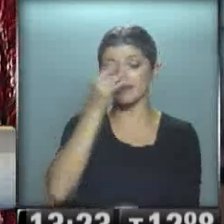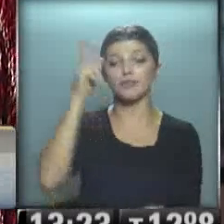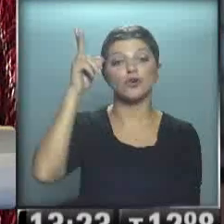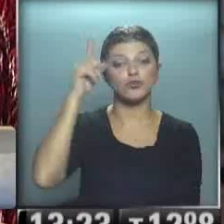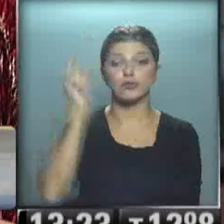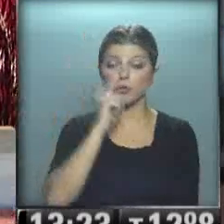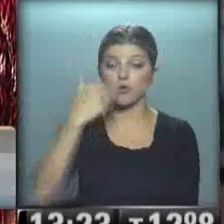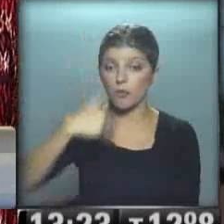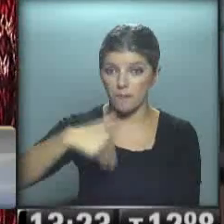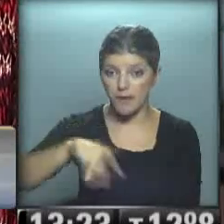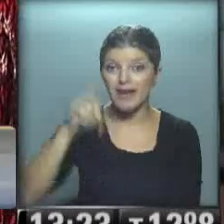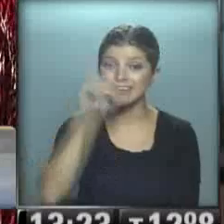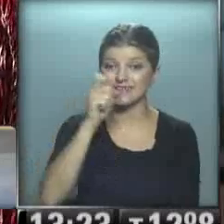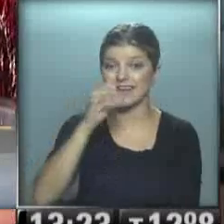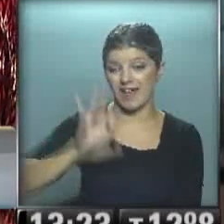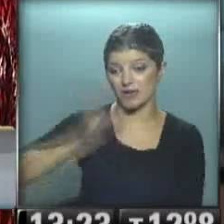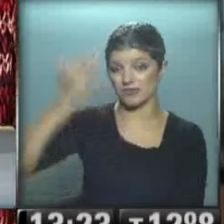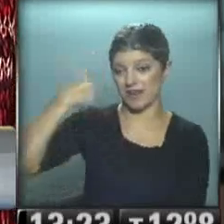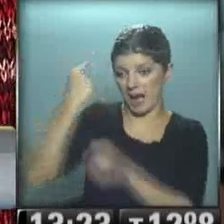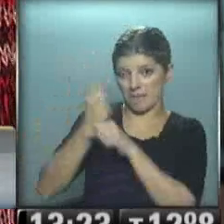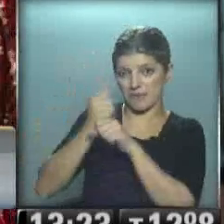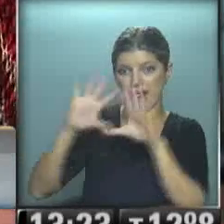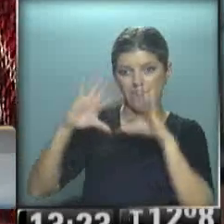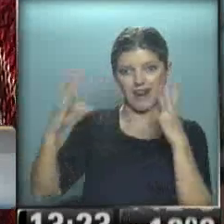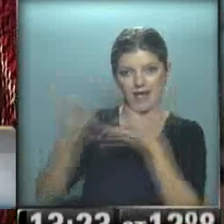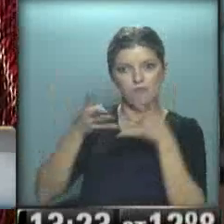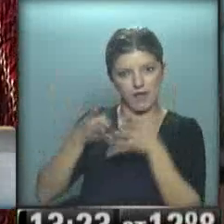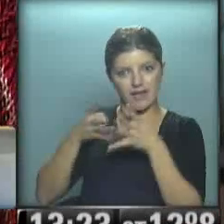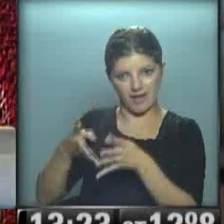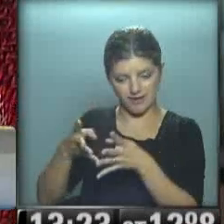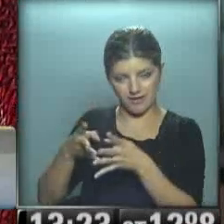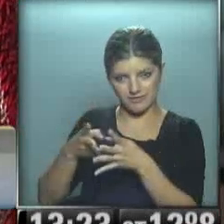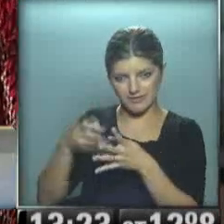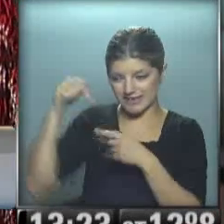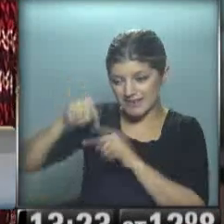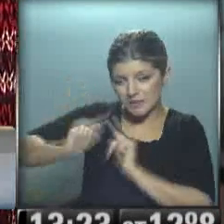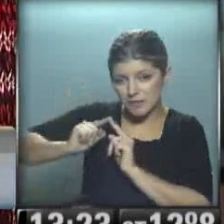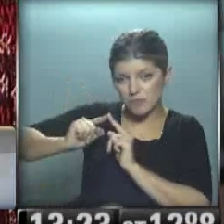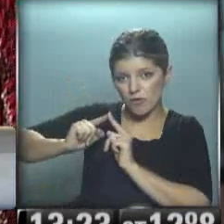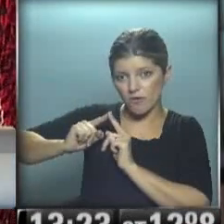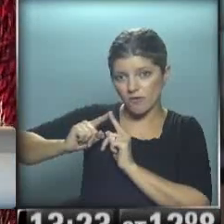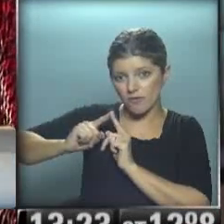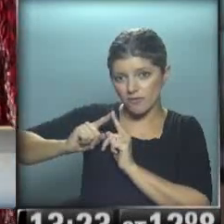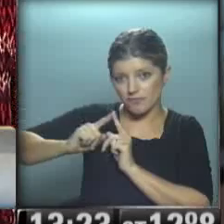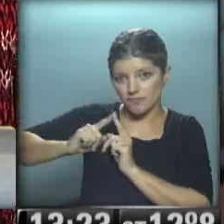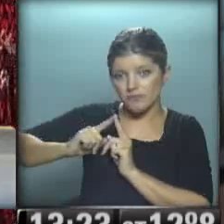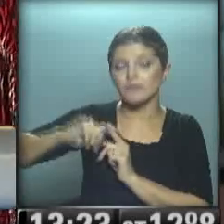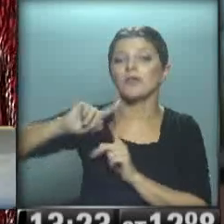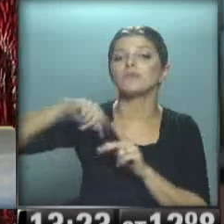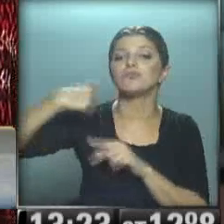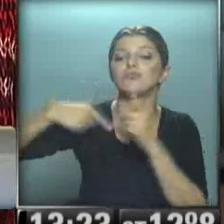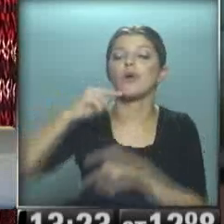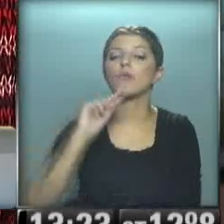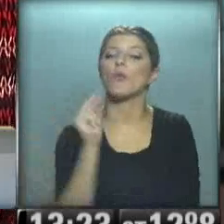100 años de que comenzó la Primera Guerra Mundial, y ahí, digamos, el disparador de esa Primera Guerra Mundial fue el asesinato del